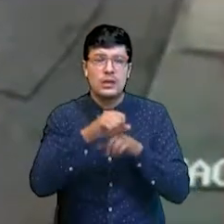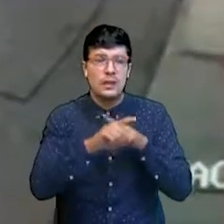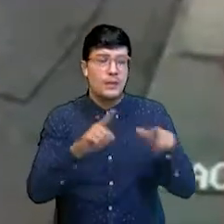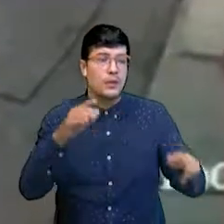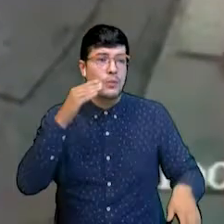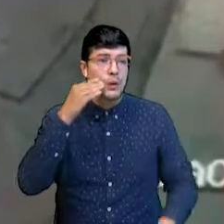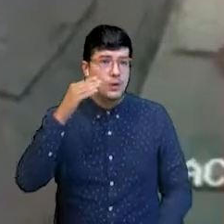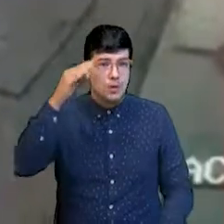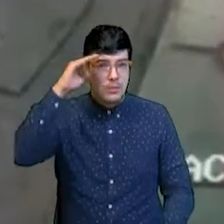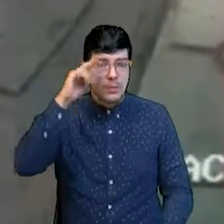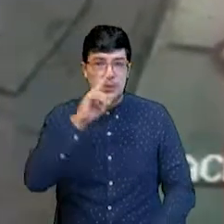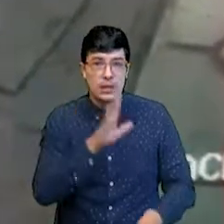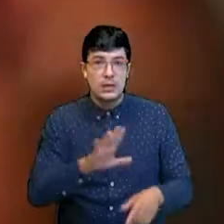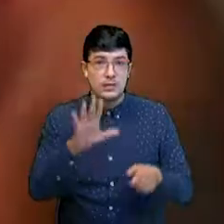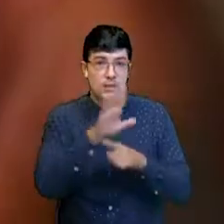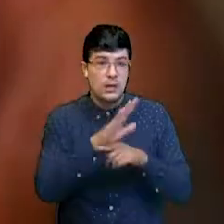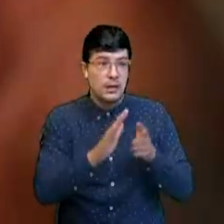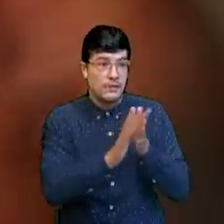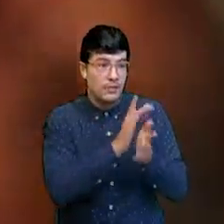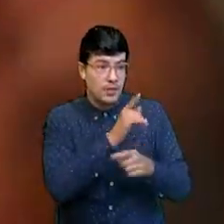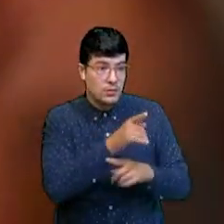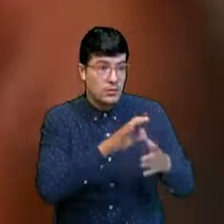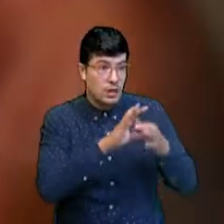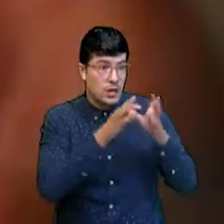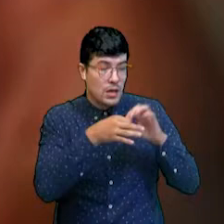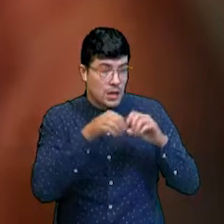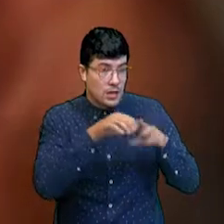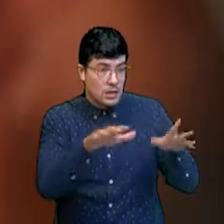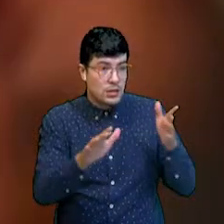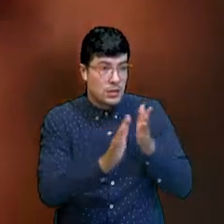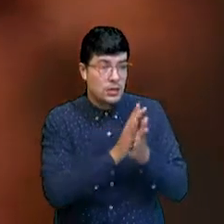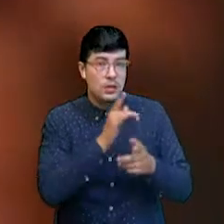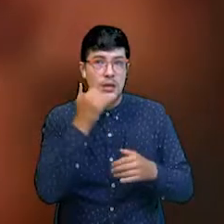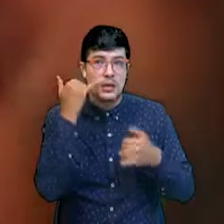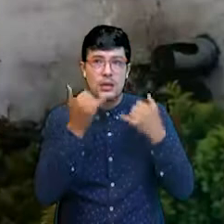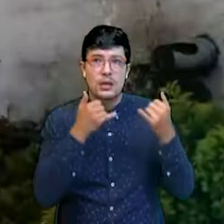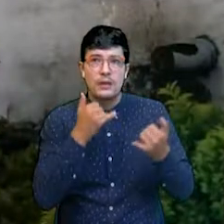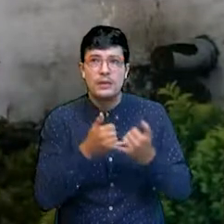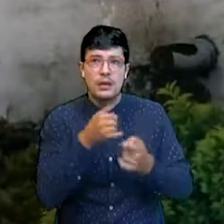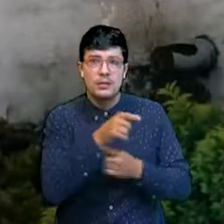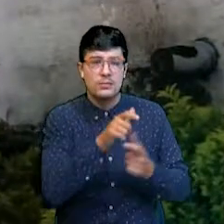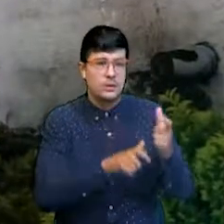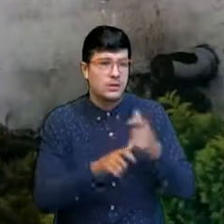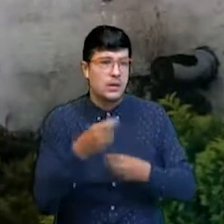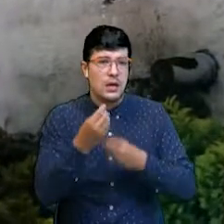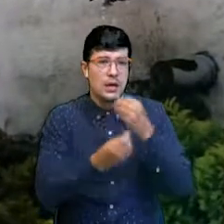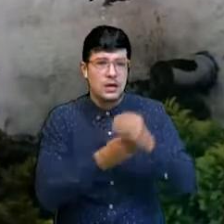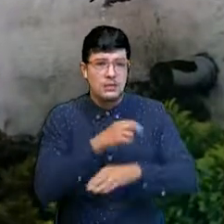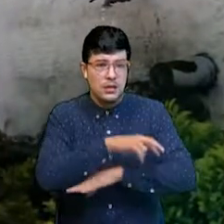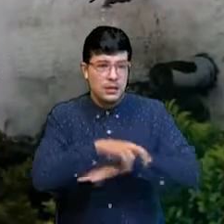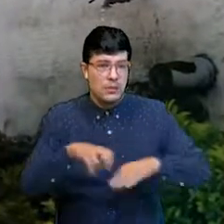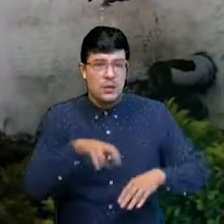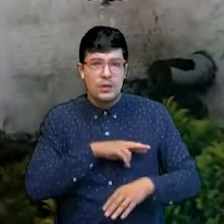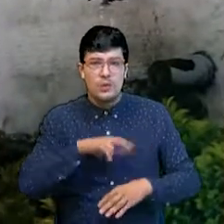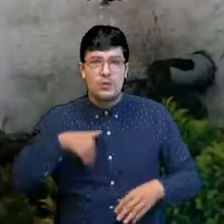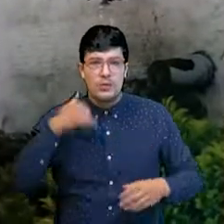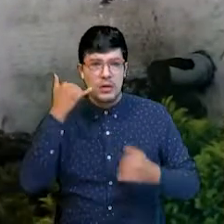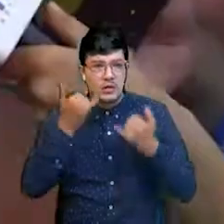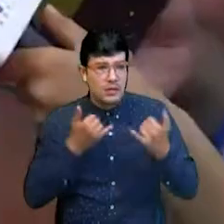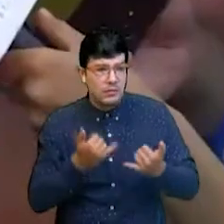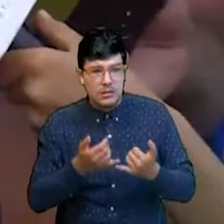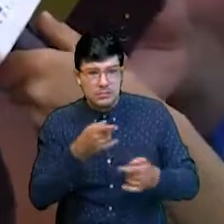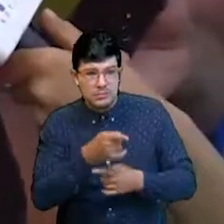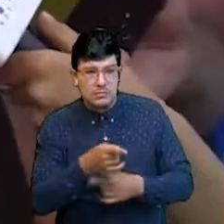logra, por medio de la información que se obtiene en redes sociales, tener esos vehículos, estas personas que están cometiendo el hurto, vamos a verificar y no hay una denuncia